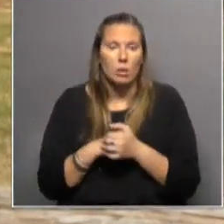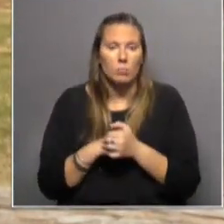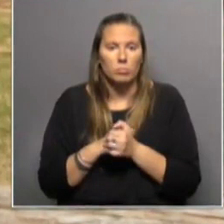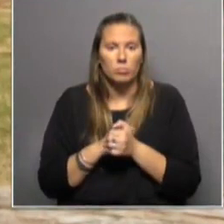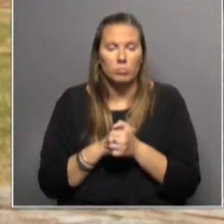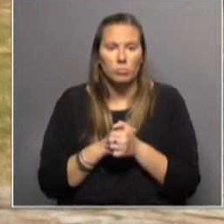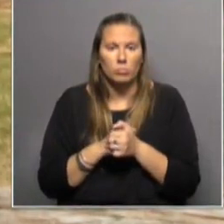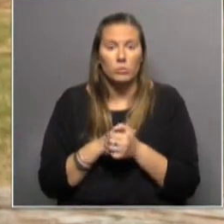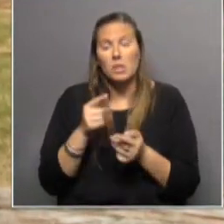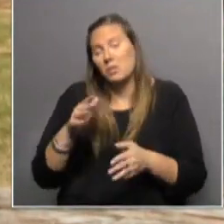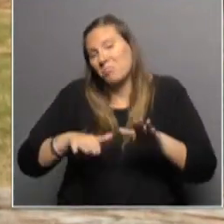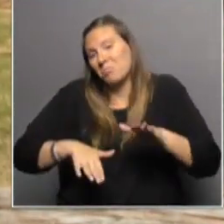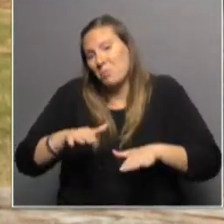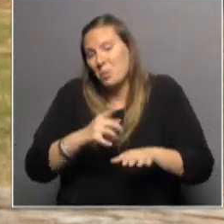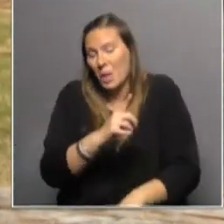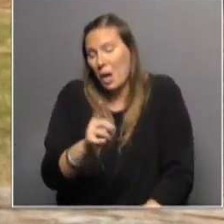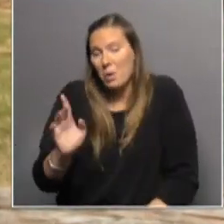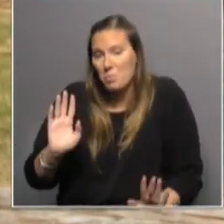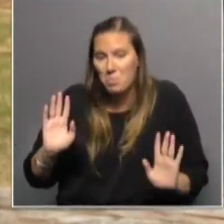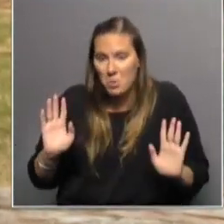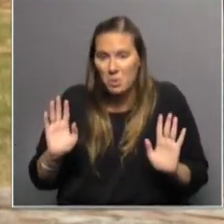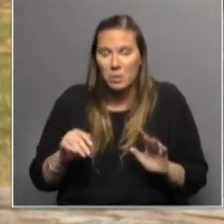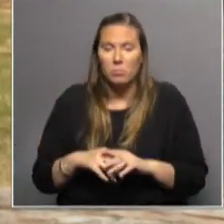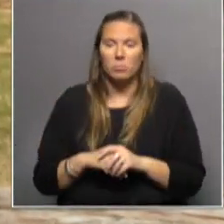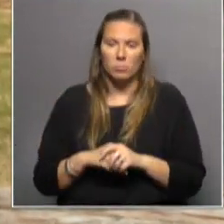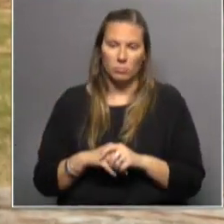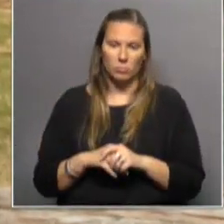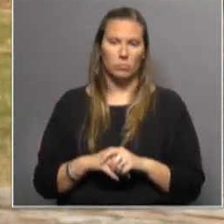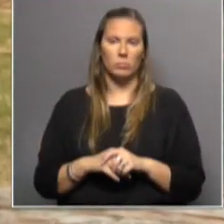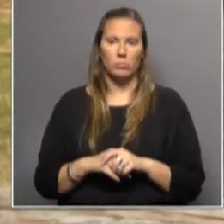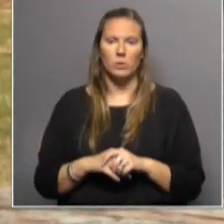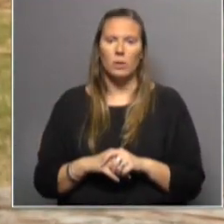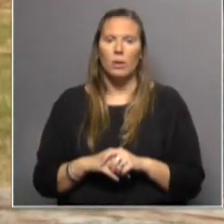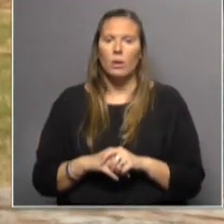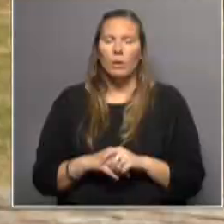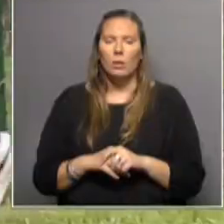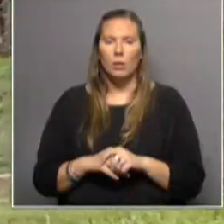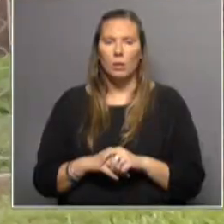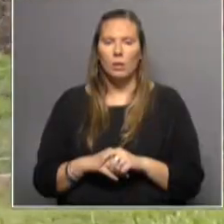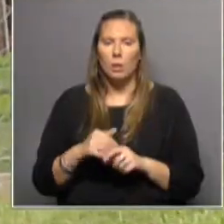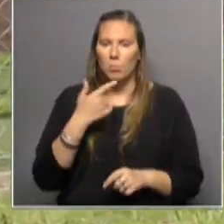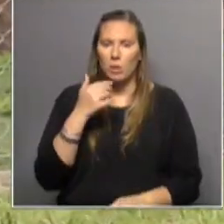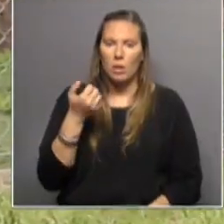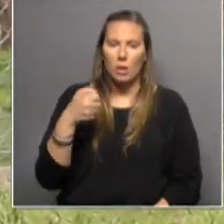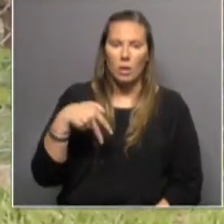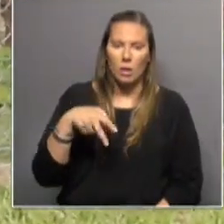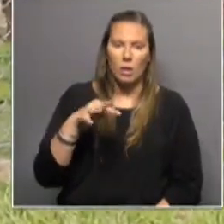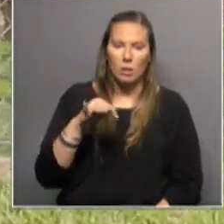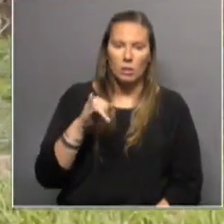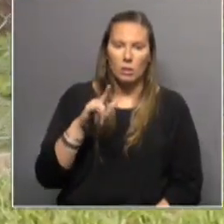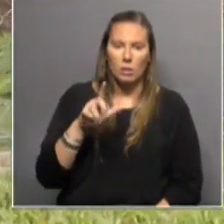Y mirá, eso va en gustos, ¿no? Pero, por ejemplo, acá tenemos los antílopes aax,